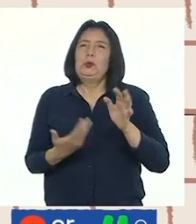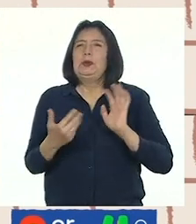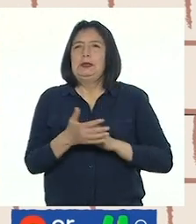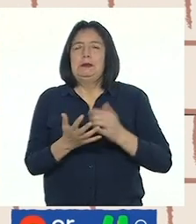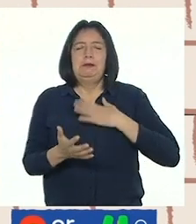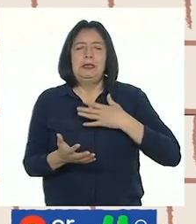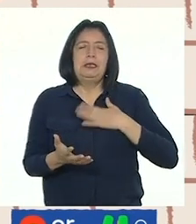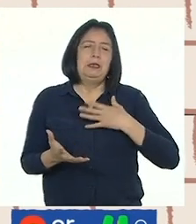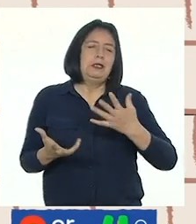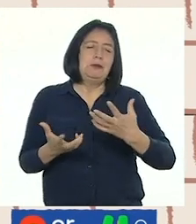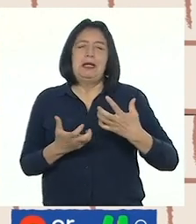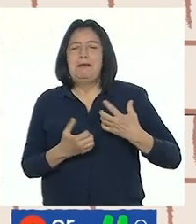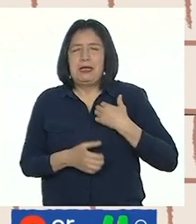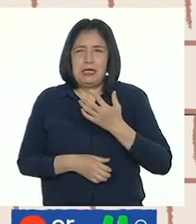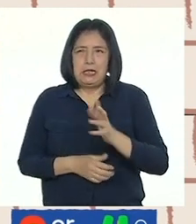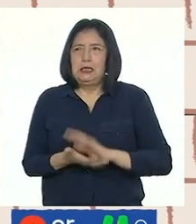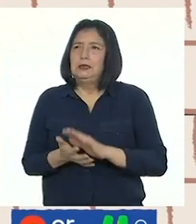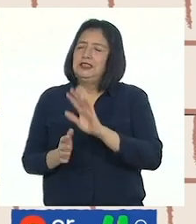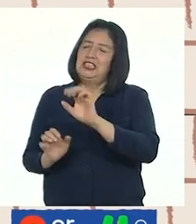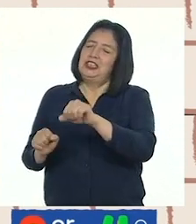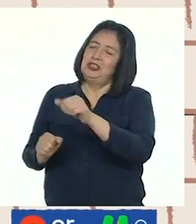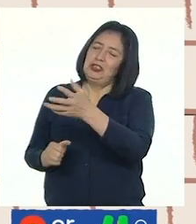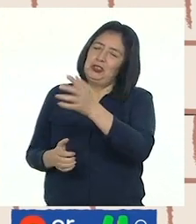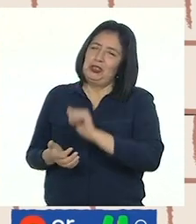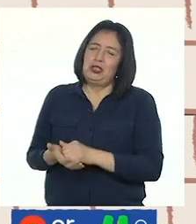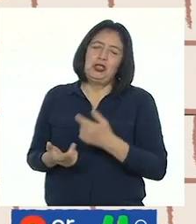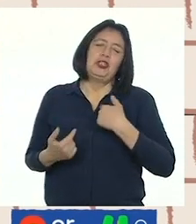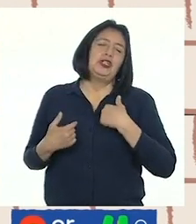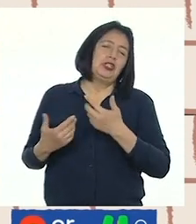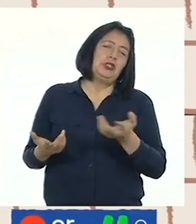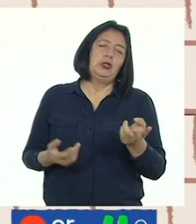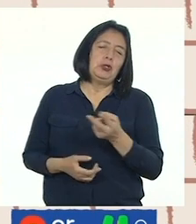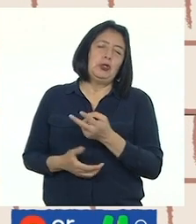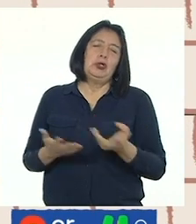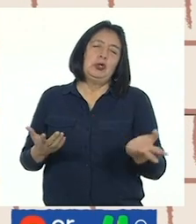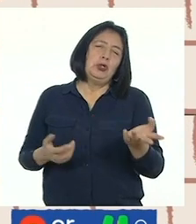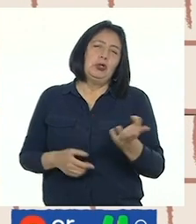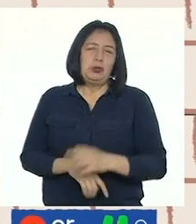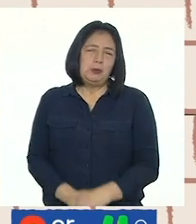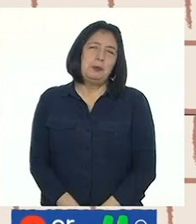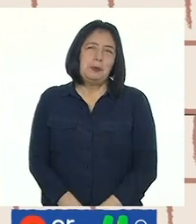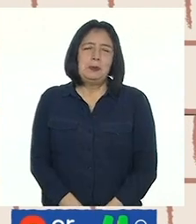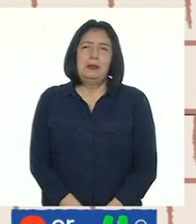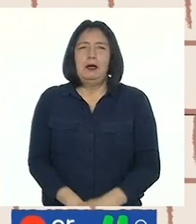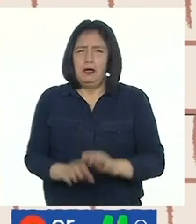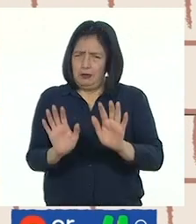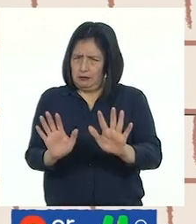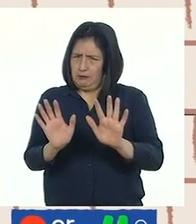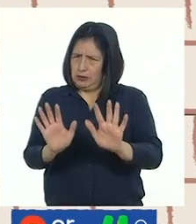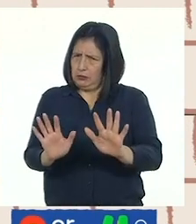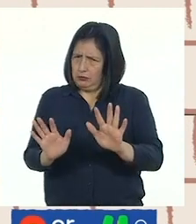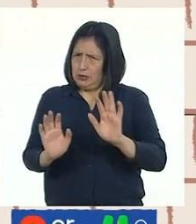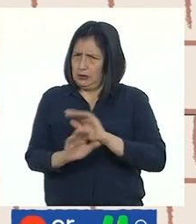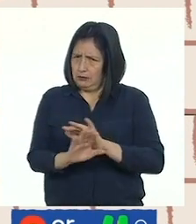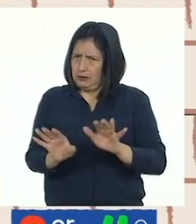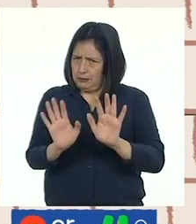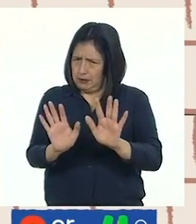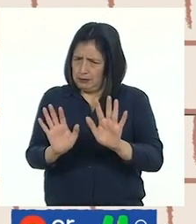pasar sobre mí! ¡Así es! ¡Tendrás que pasar sobre él! Pero déjenme